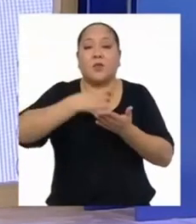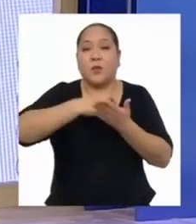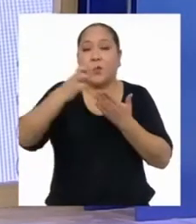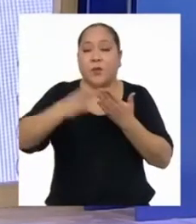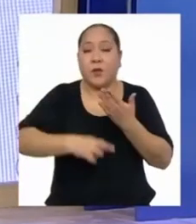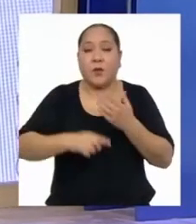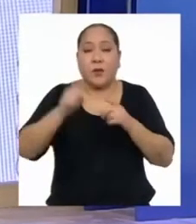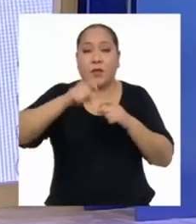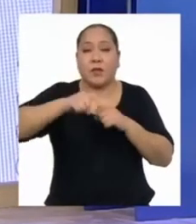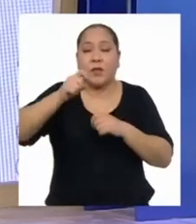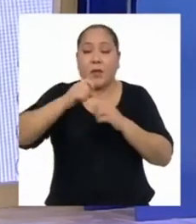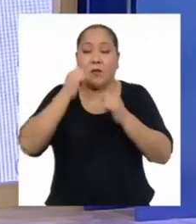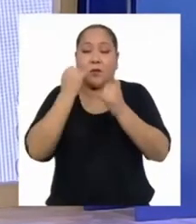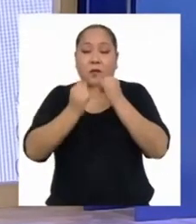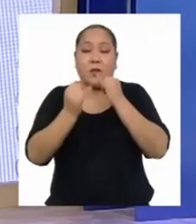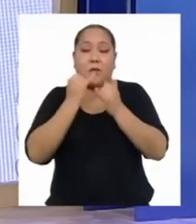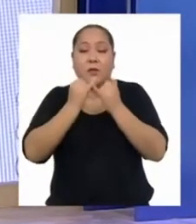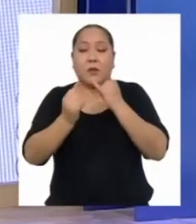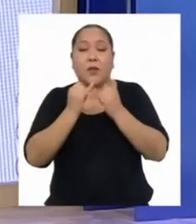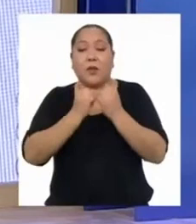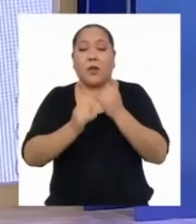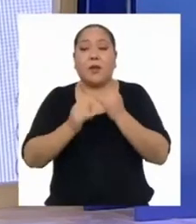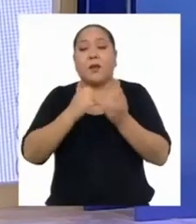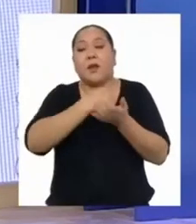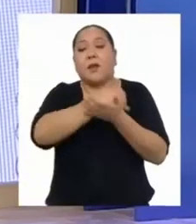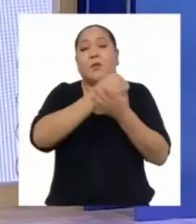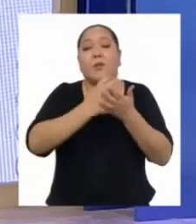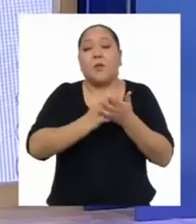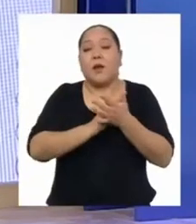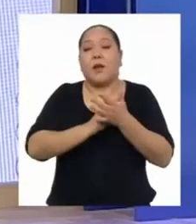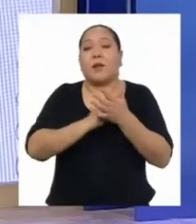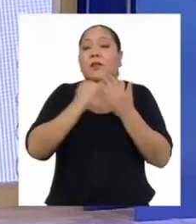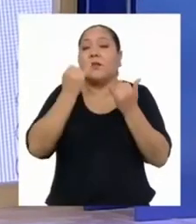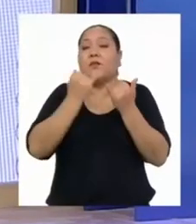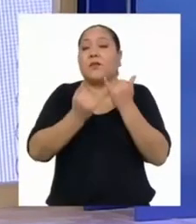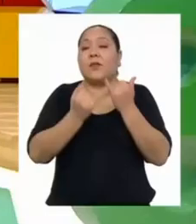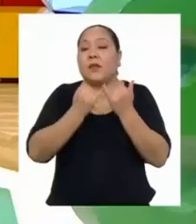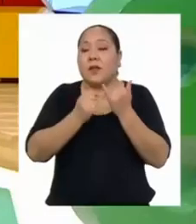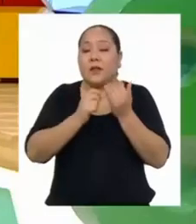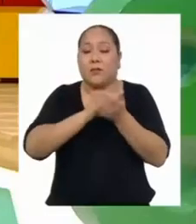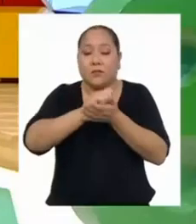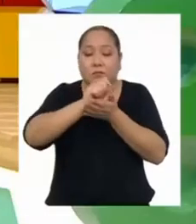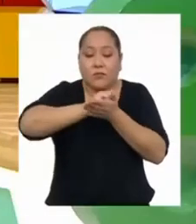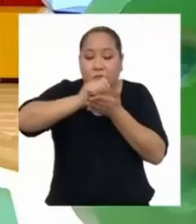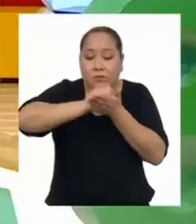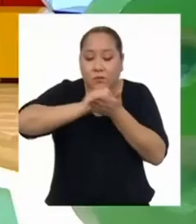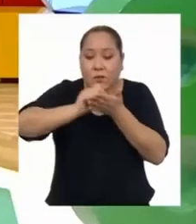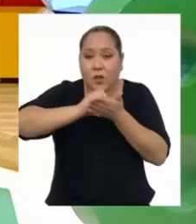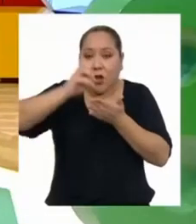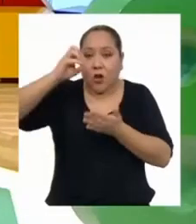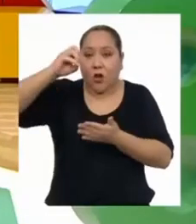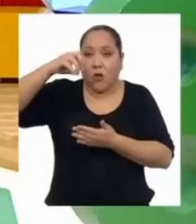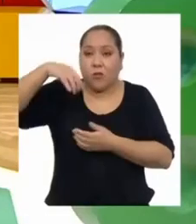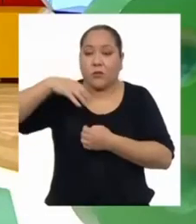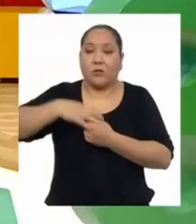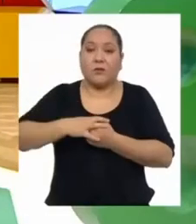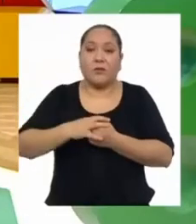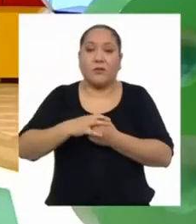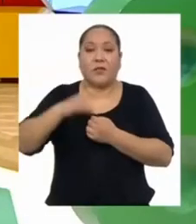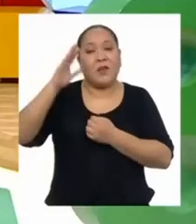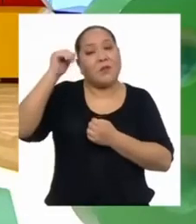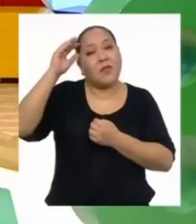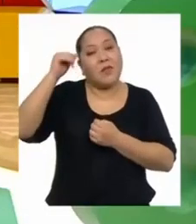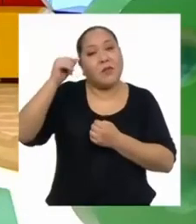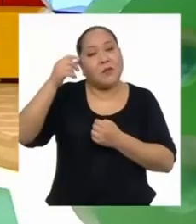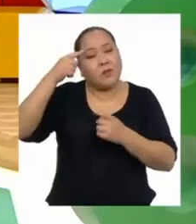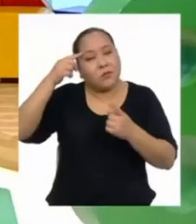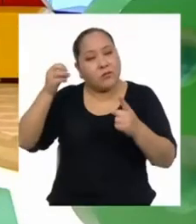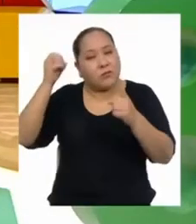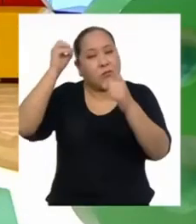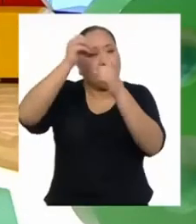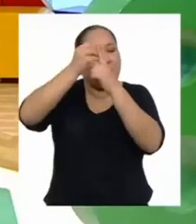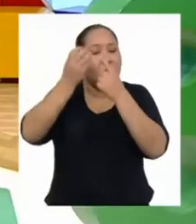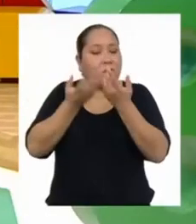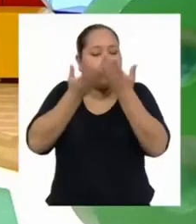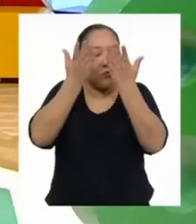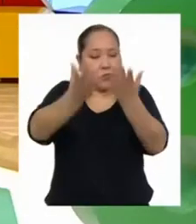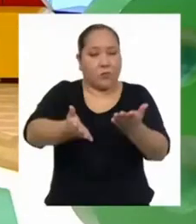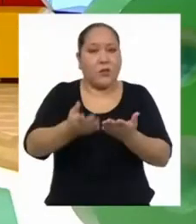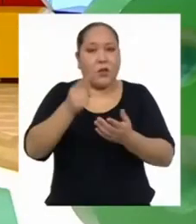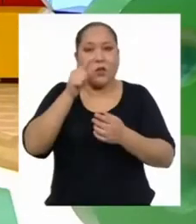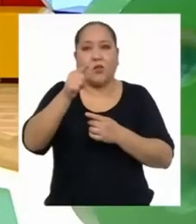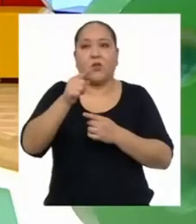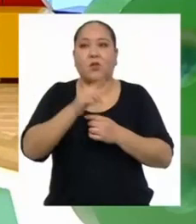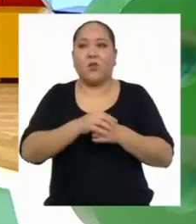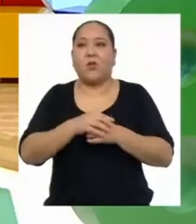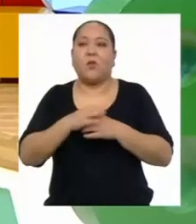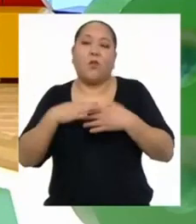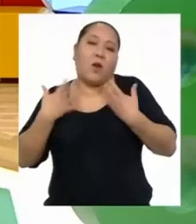debemos terminar la versión final de nuestro artículo de opinión. Nos despedimos dejándote un reto que puedes cumplir con el apoyo